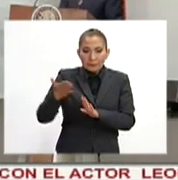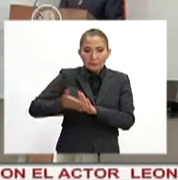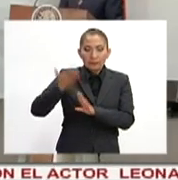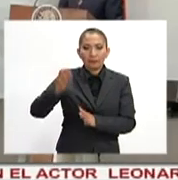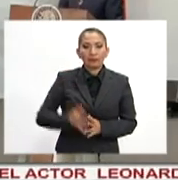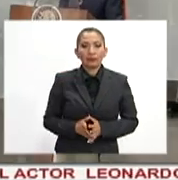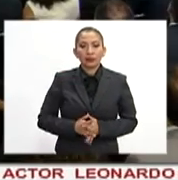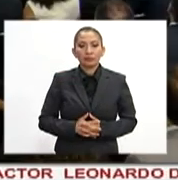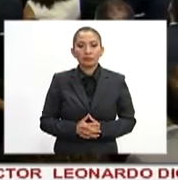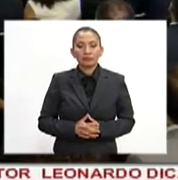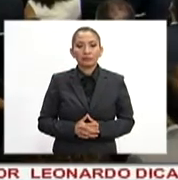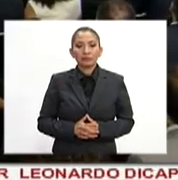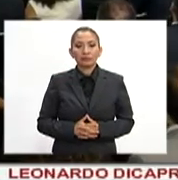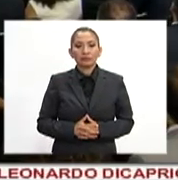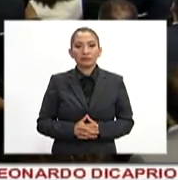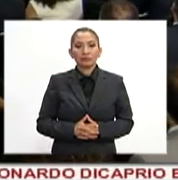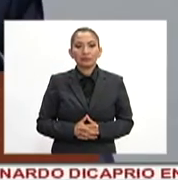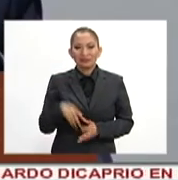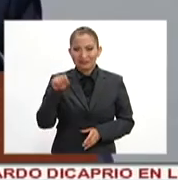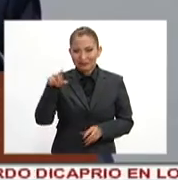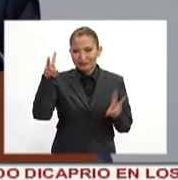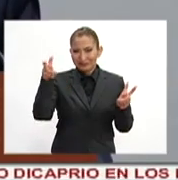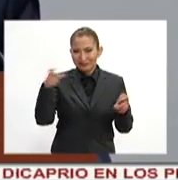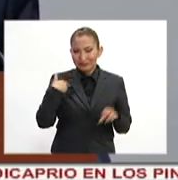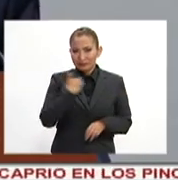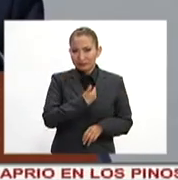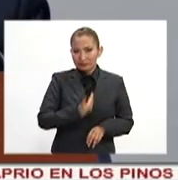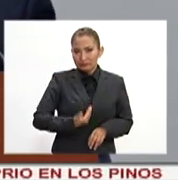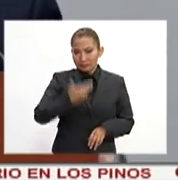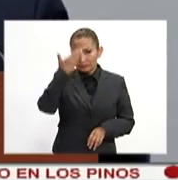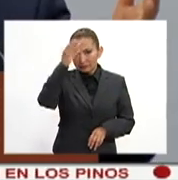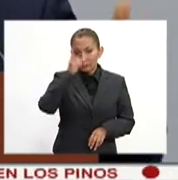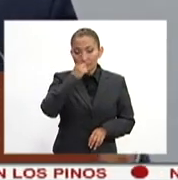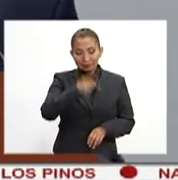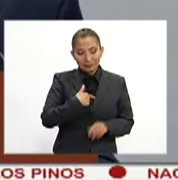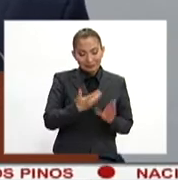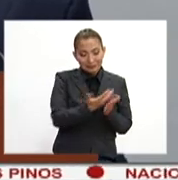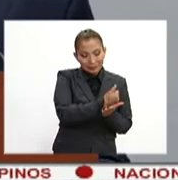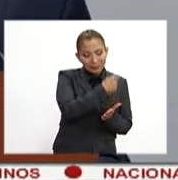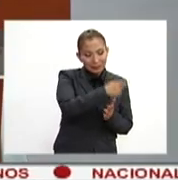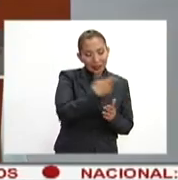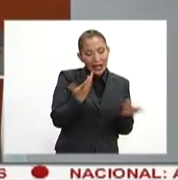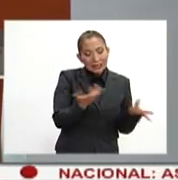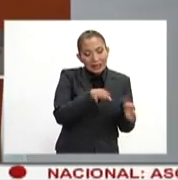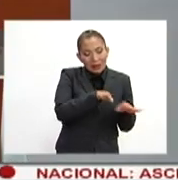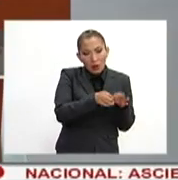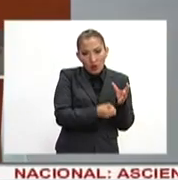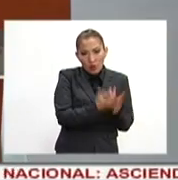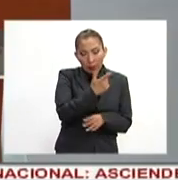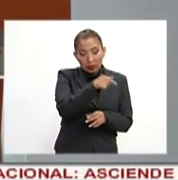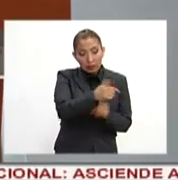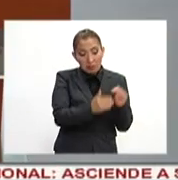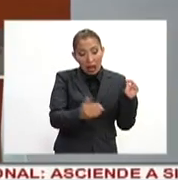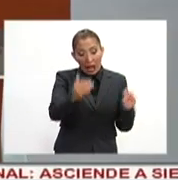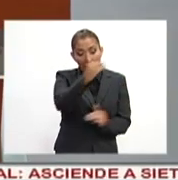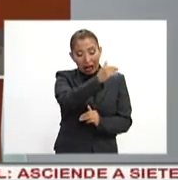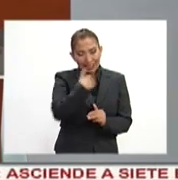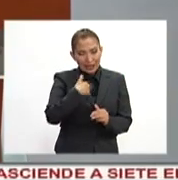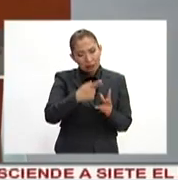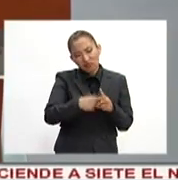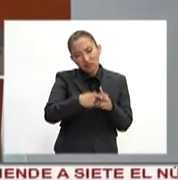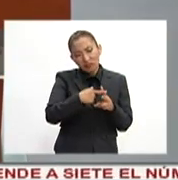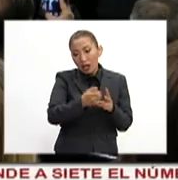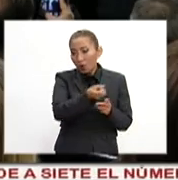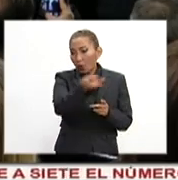construyendo. En este sentido, el presidente destacó lo logrado en generación de empleos. Dijo que es superior a lo alcanzado